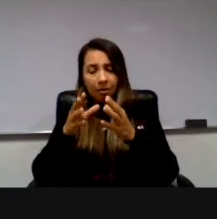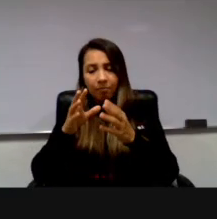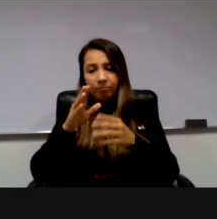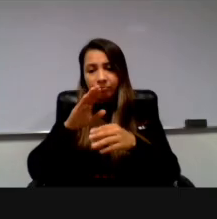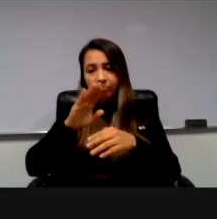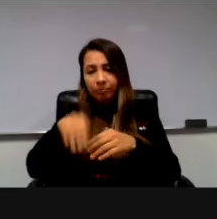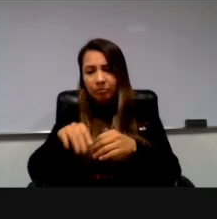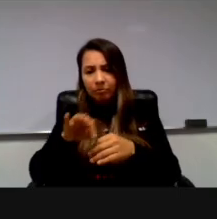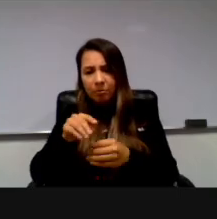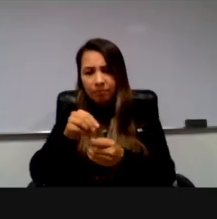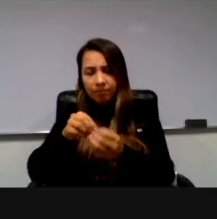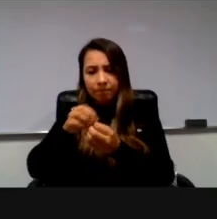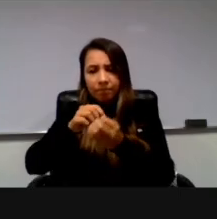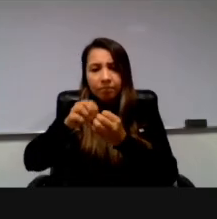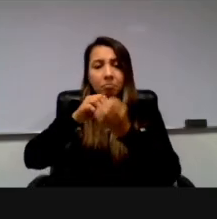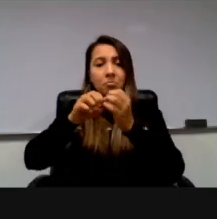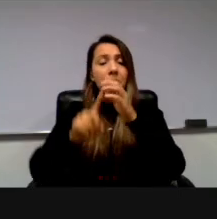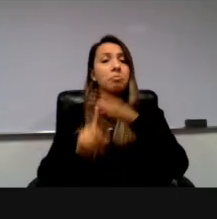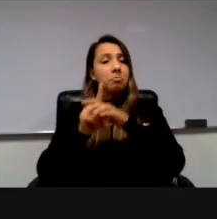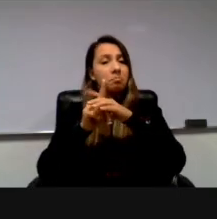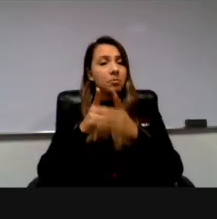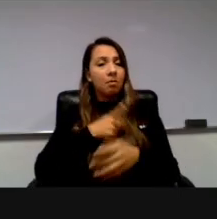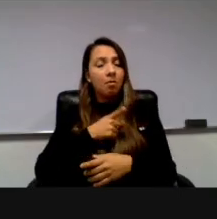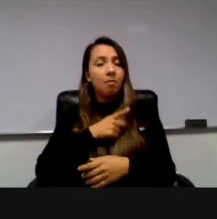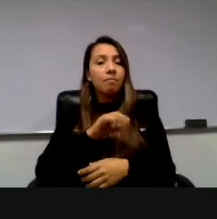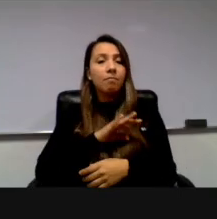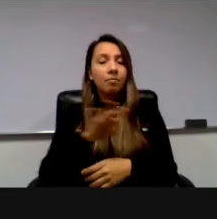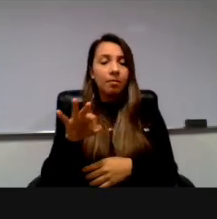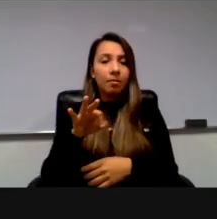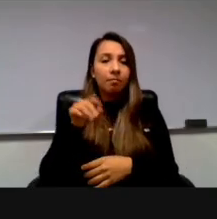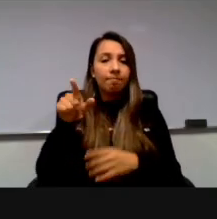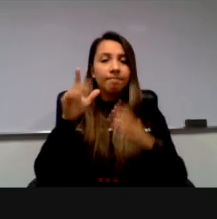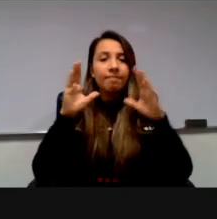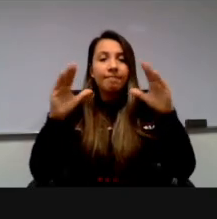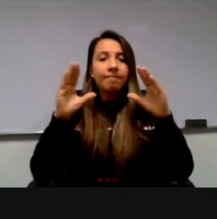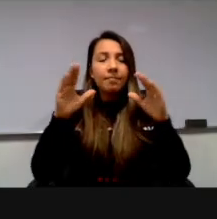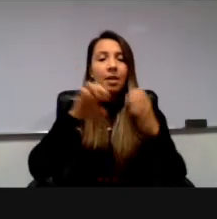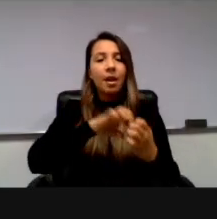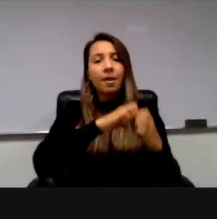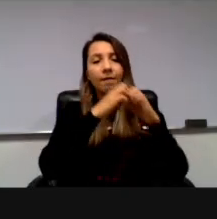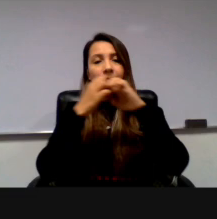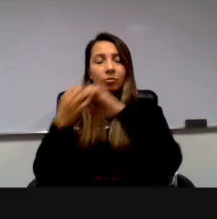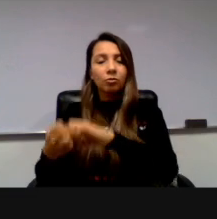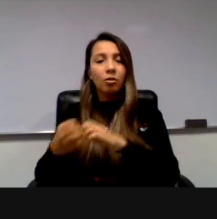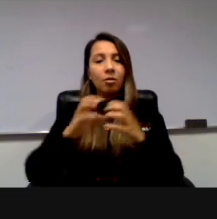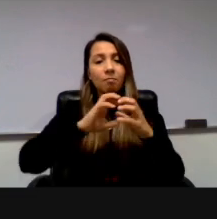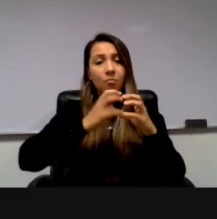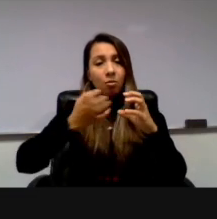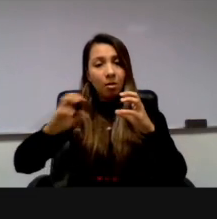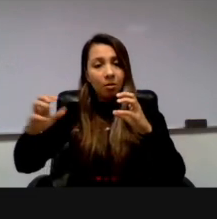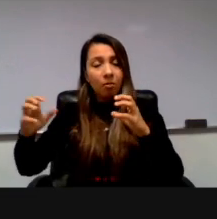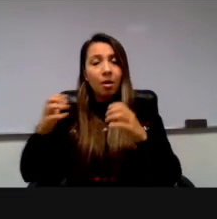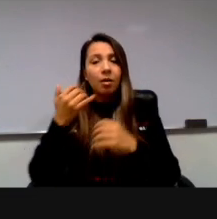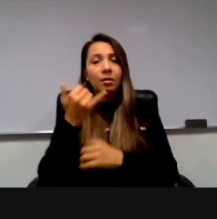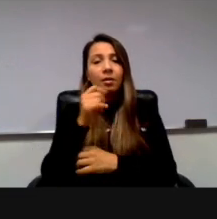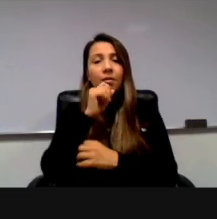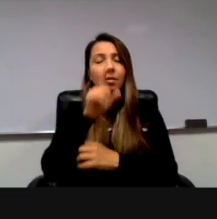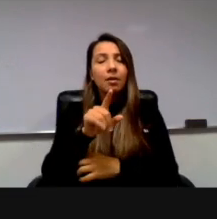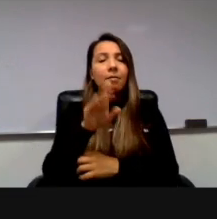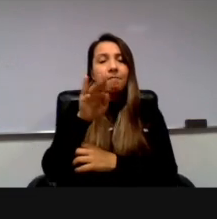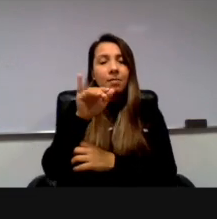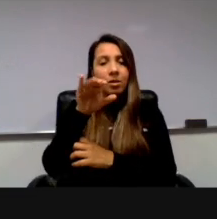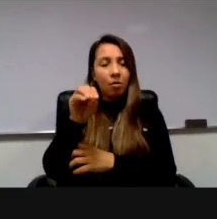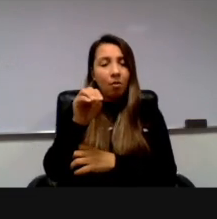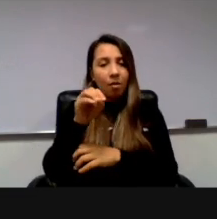mediante mutación espontánea. Imparte regularmente las materias de evolución molecular y bioinformática. Pertenece